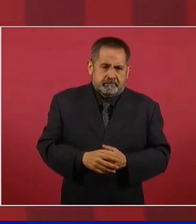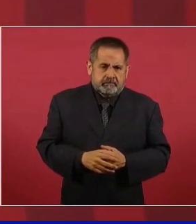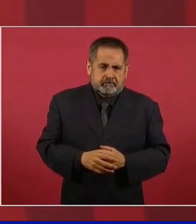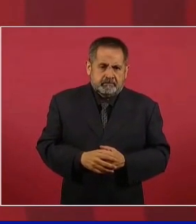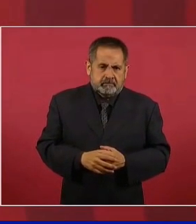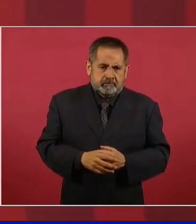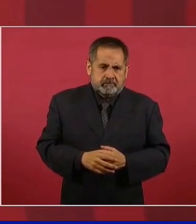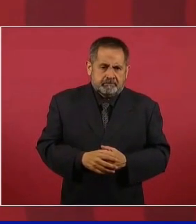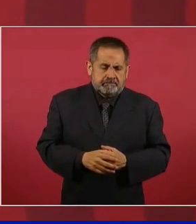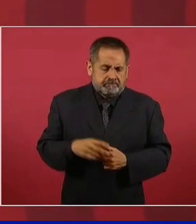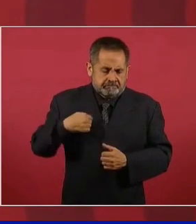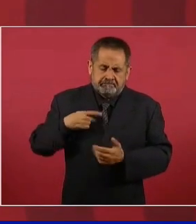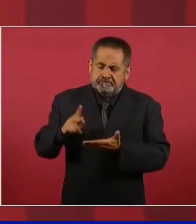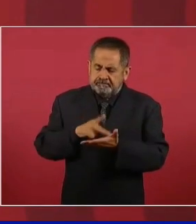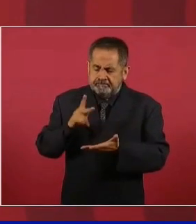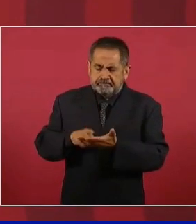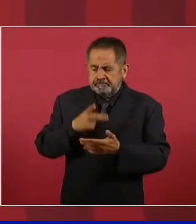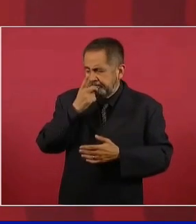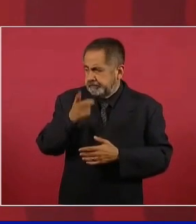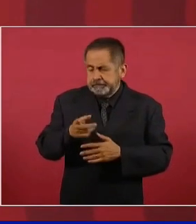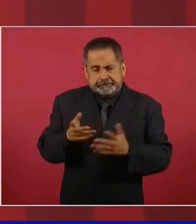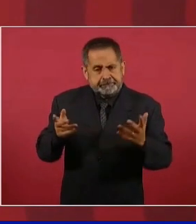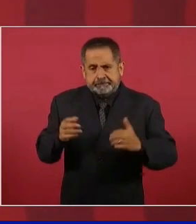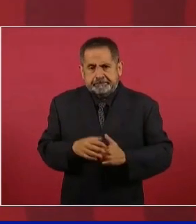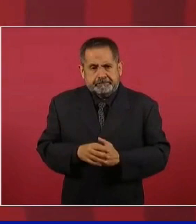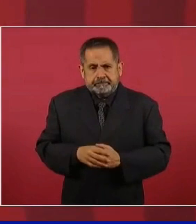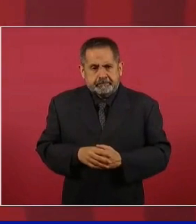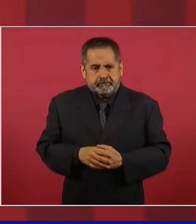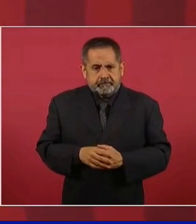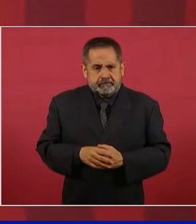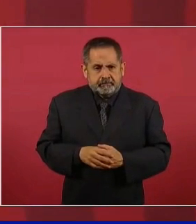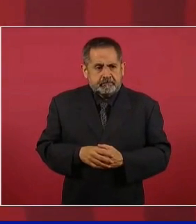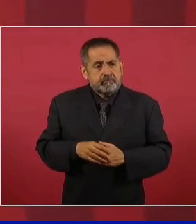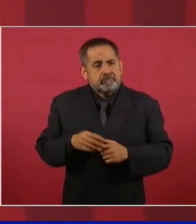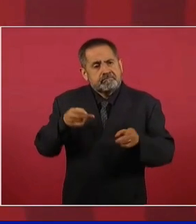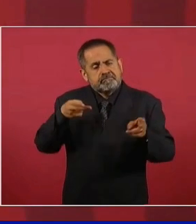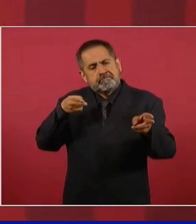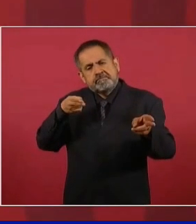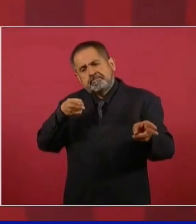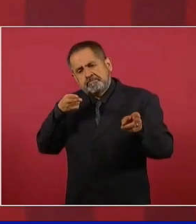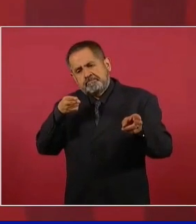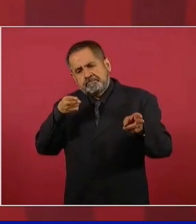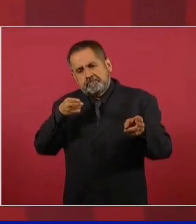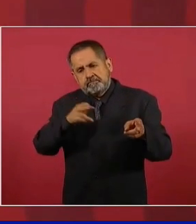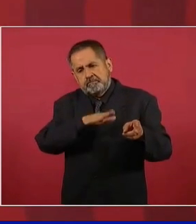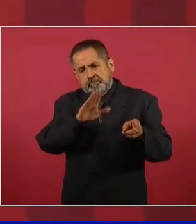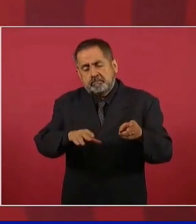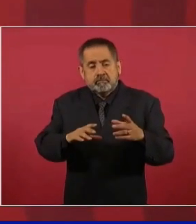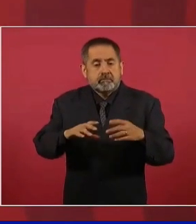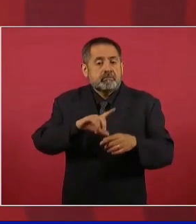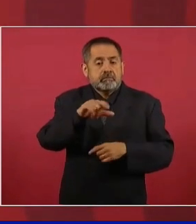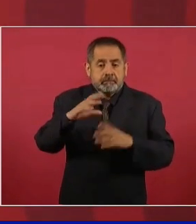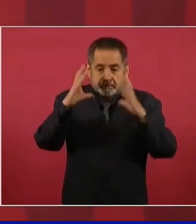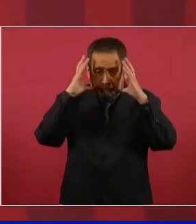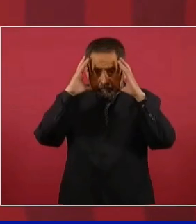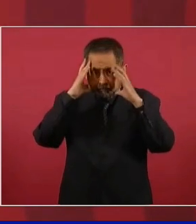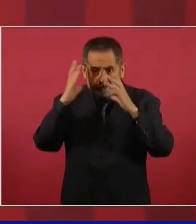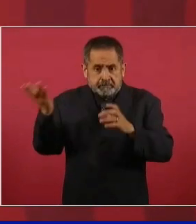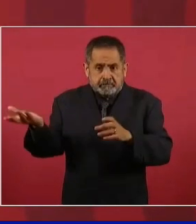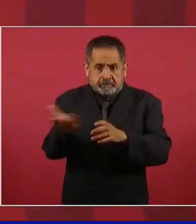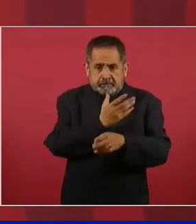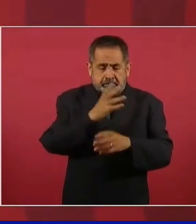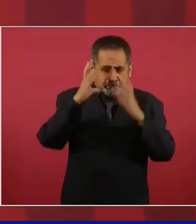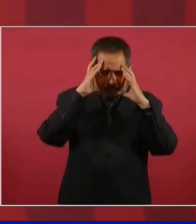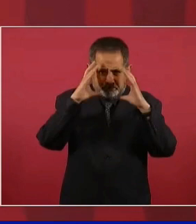No lo voy a dejar de decir, pero no solo lo fusilan, se le cortan la cabeza y le